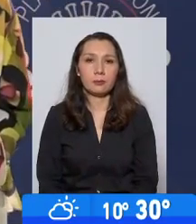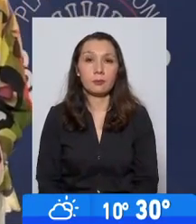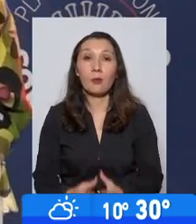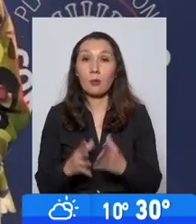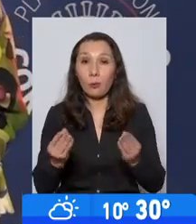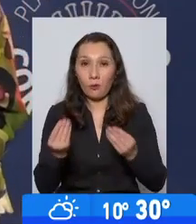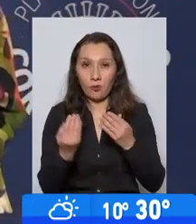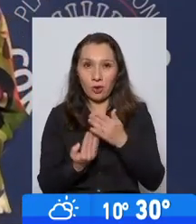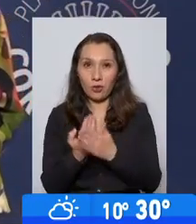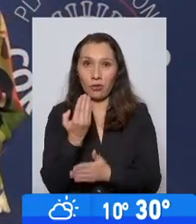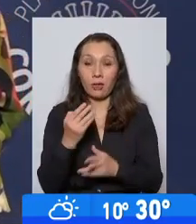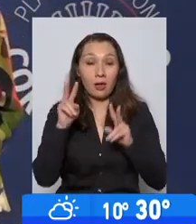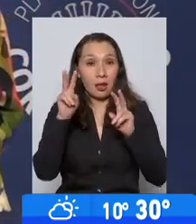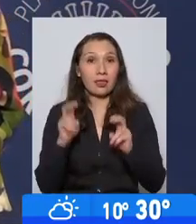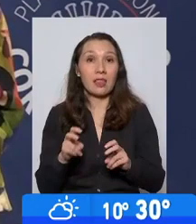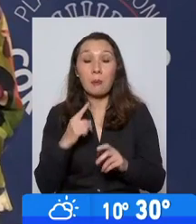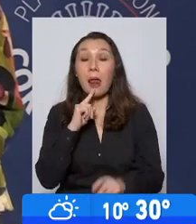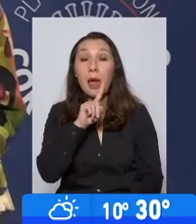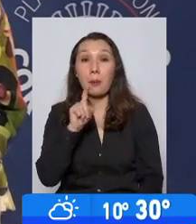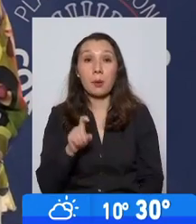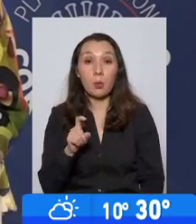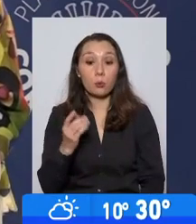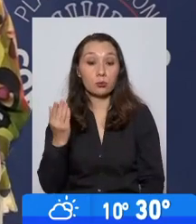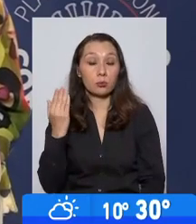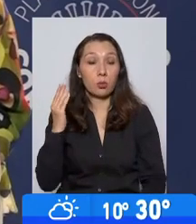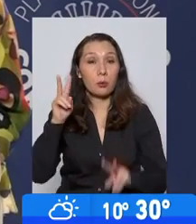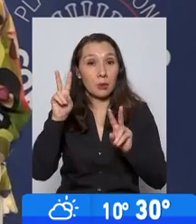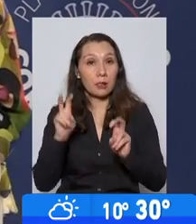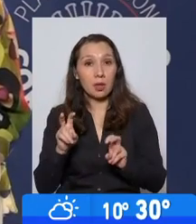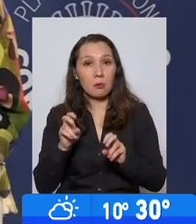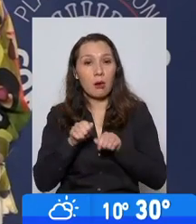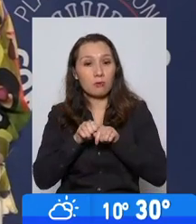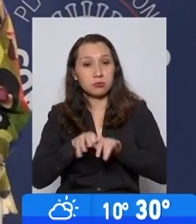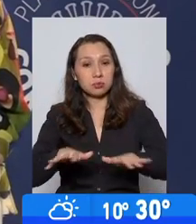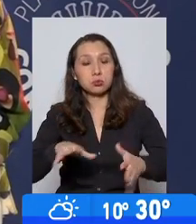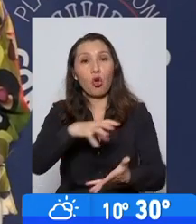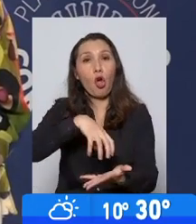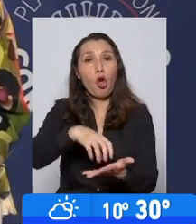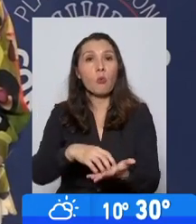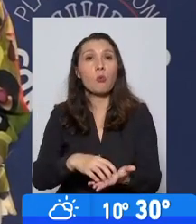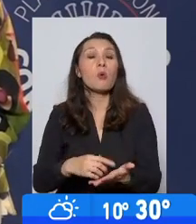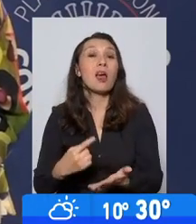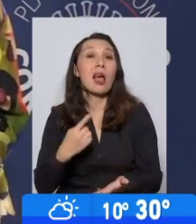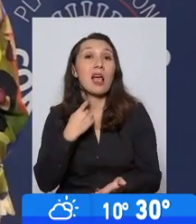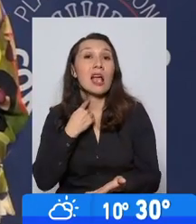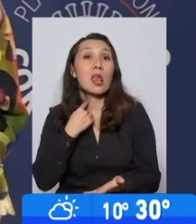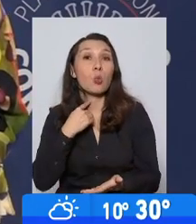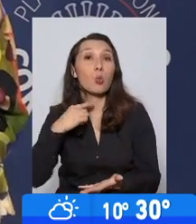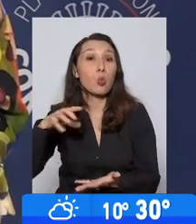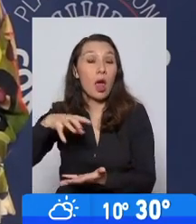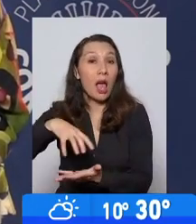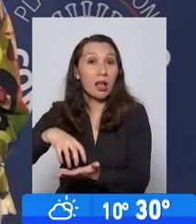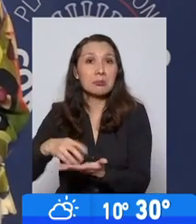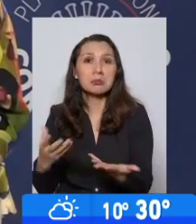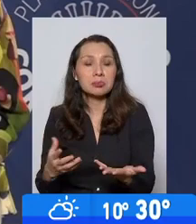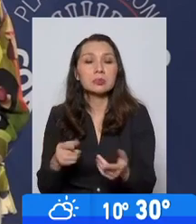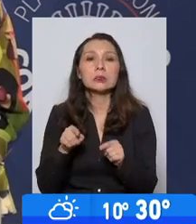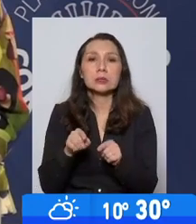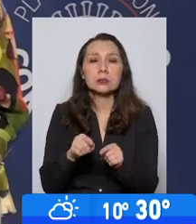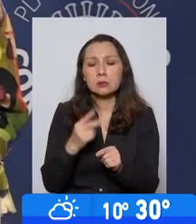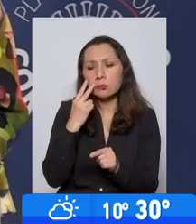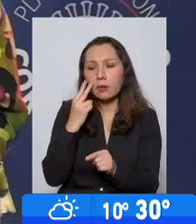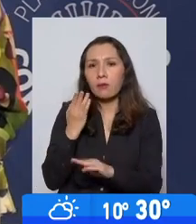Muy buenos días. En relación a la pregunta realizada acerca de un brote en la comuna de Quilicura, lo que se ha hecho es